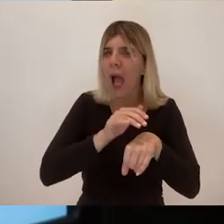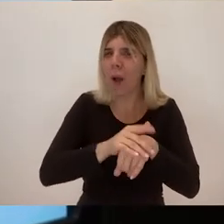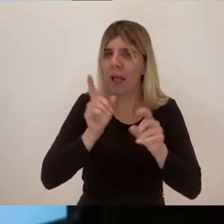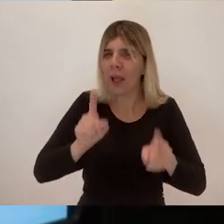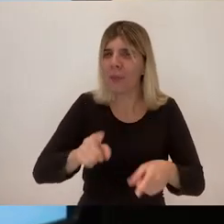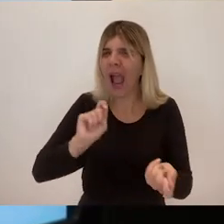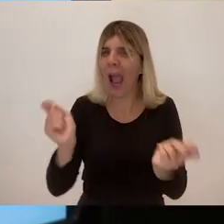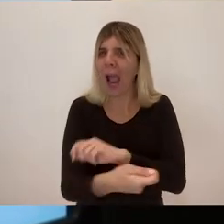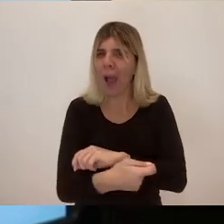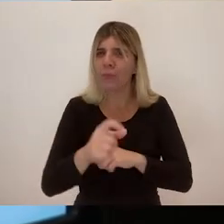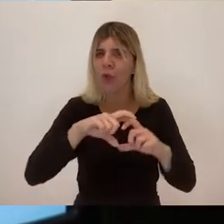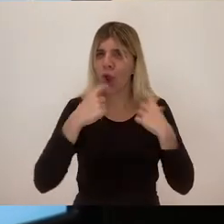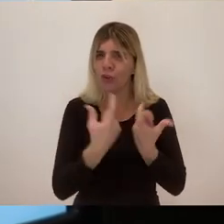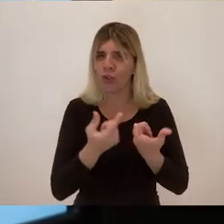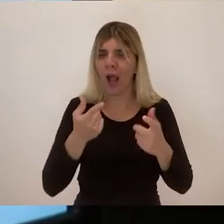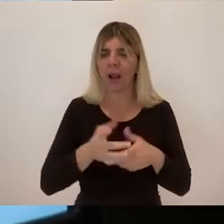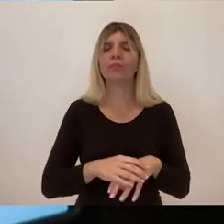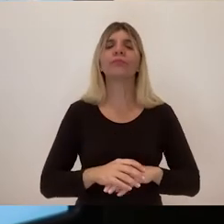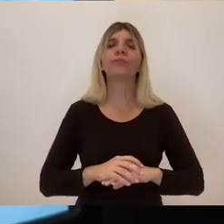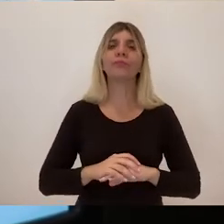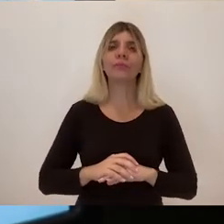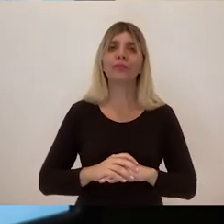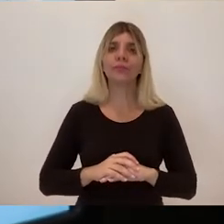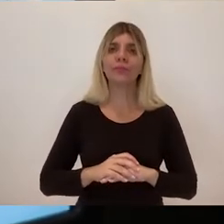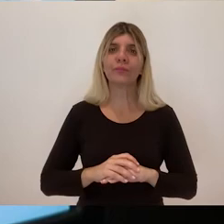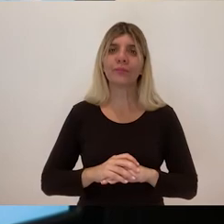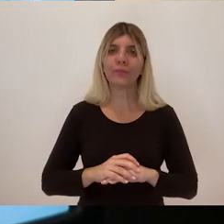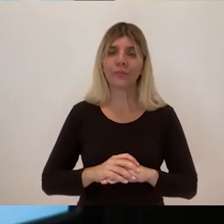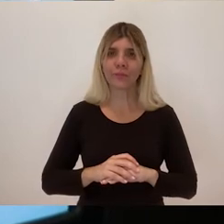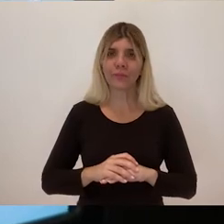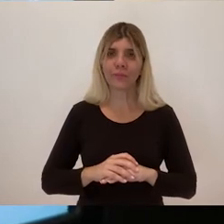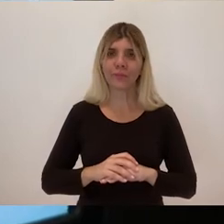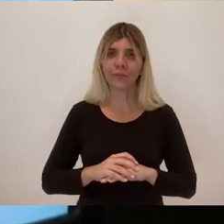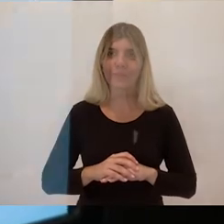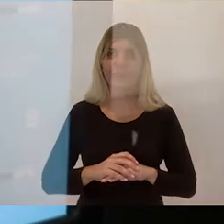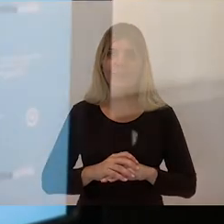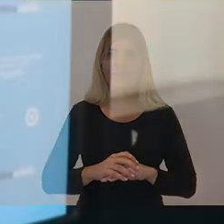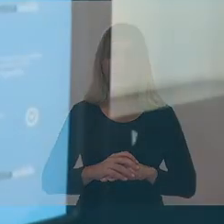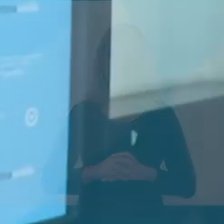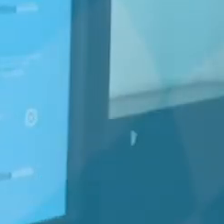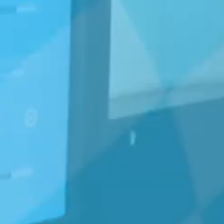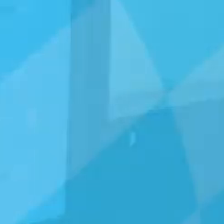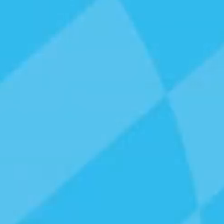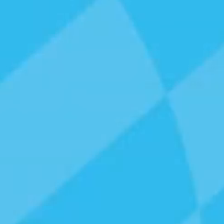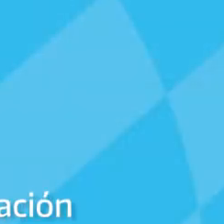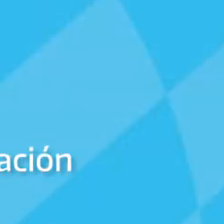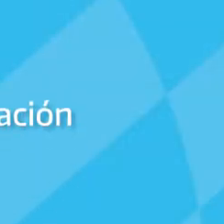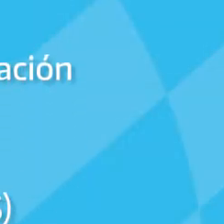podamos ser de manera responsable actores de la transformación que requiere nuestra sociedad.